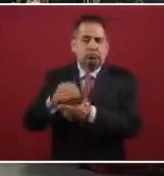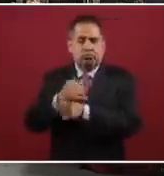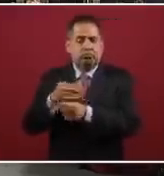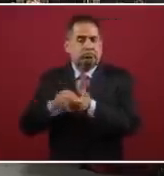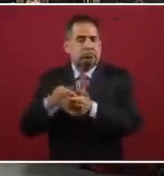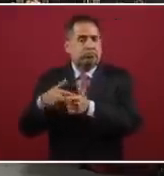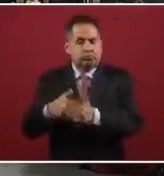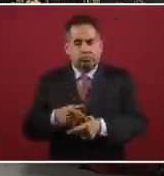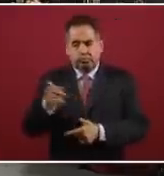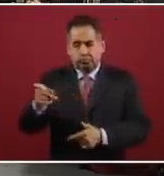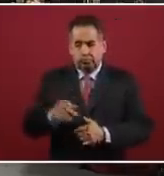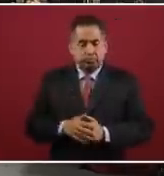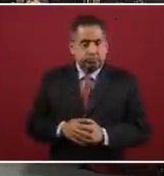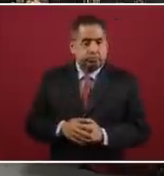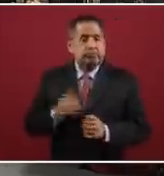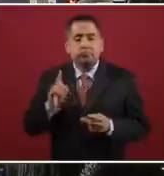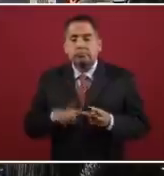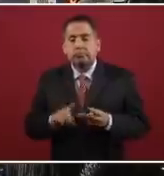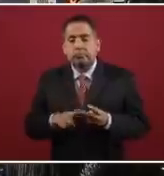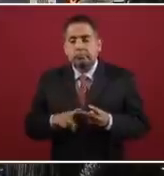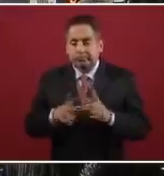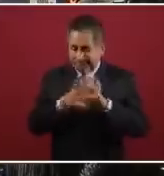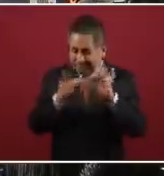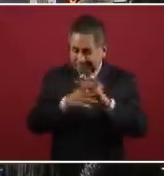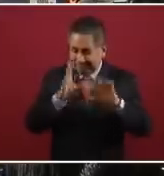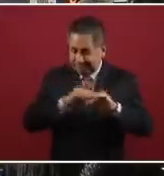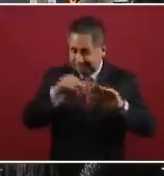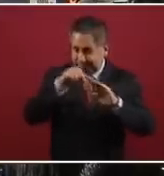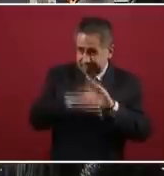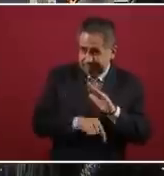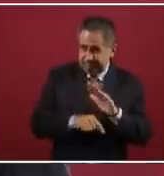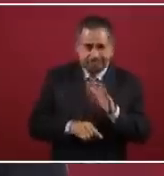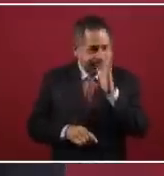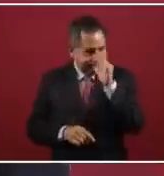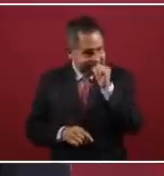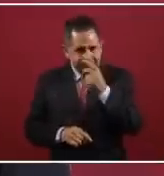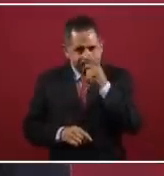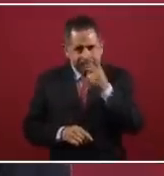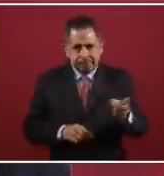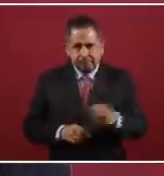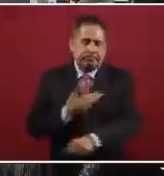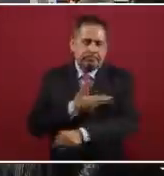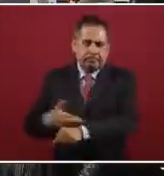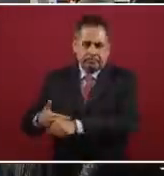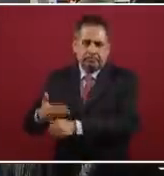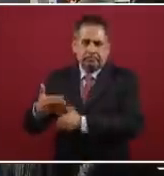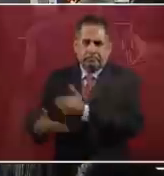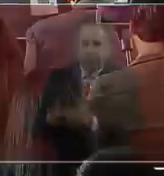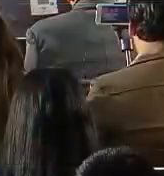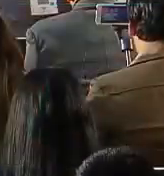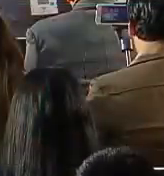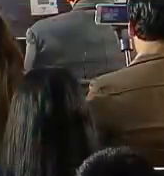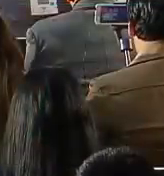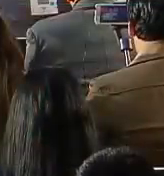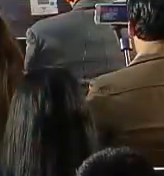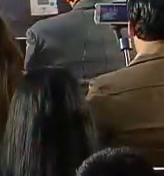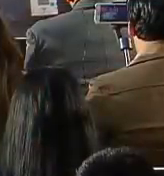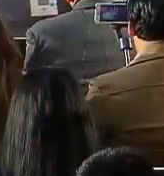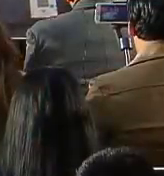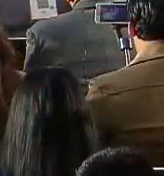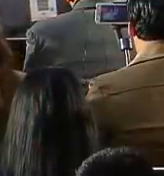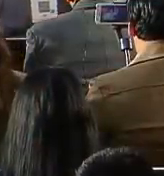investigación. Pero mayores detalles sería en contra de los procesos que estamos llevando y en beneficio